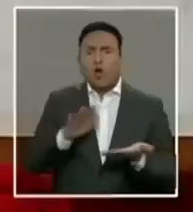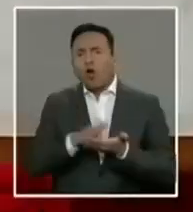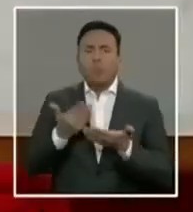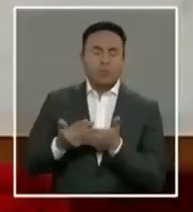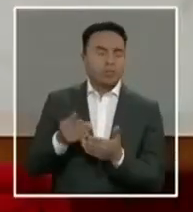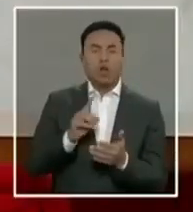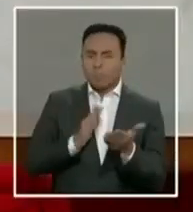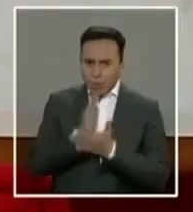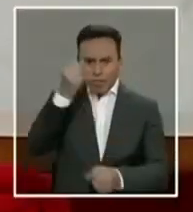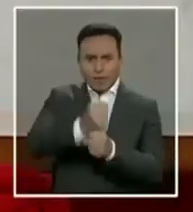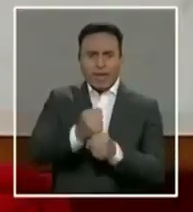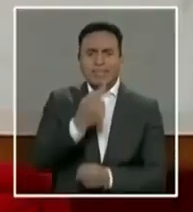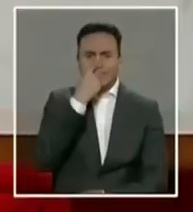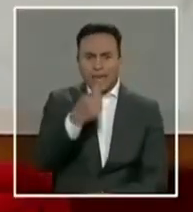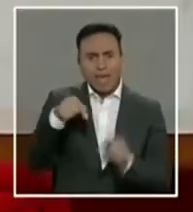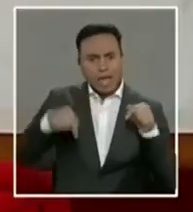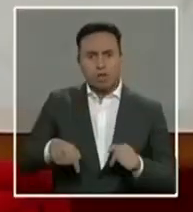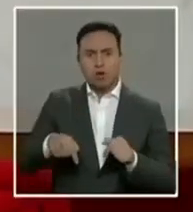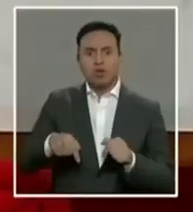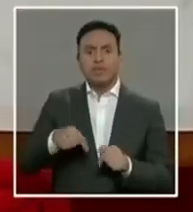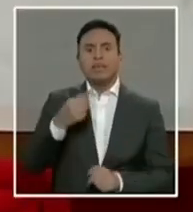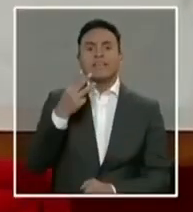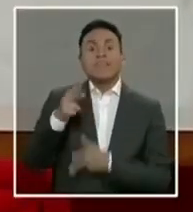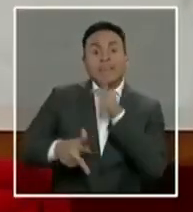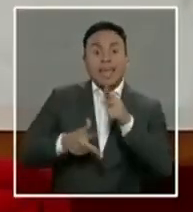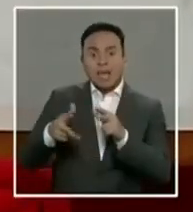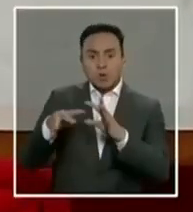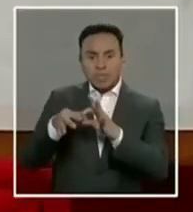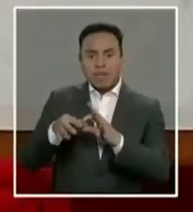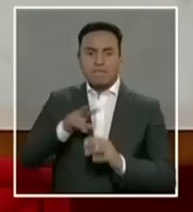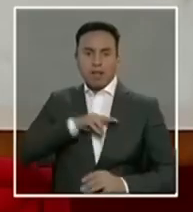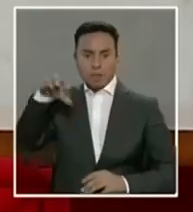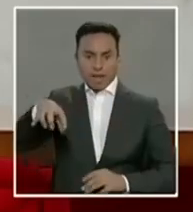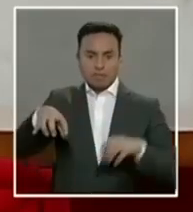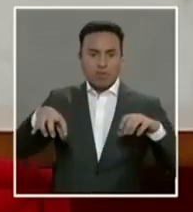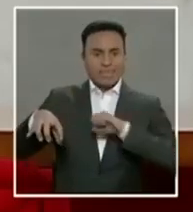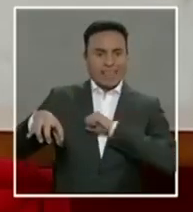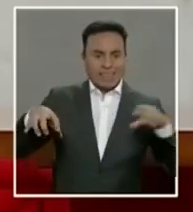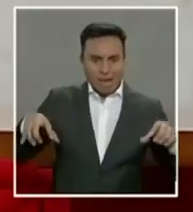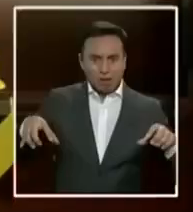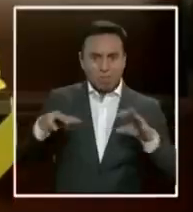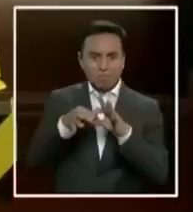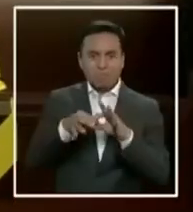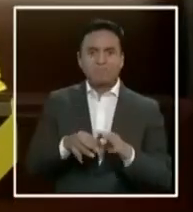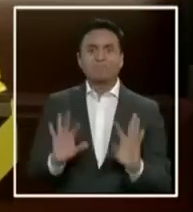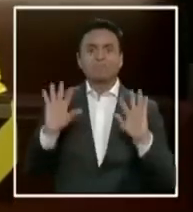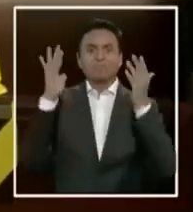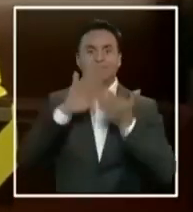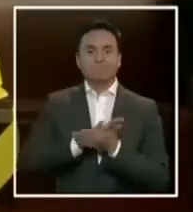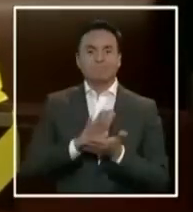empecemos a trabajar en serio para el tren que va a unir a Valparaíso y Santiago.